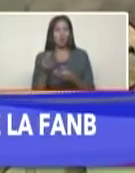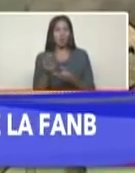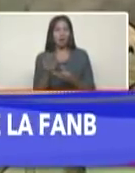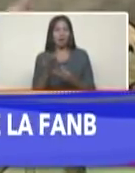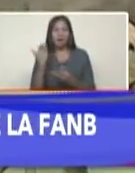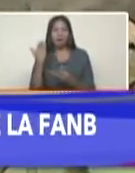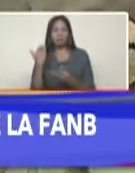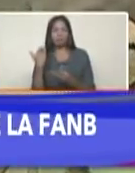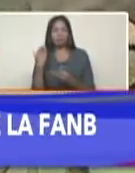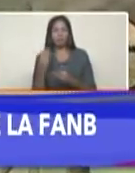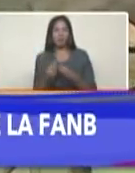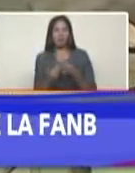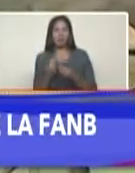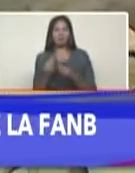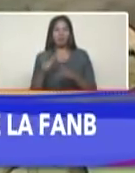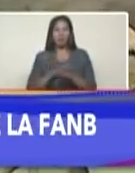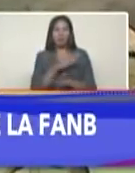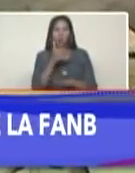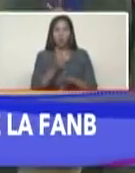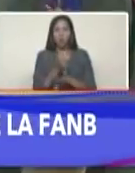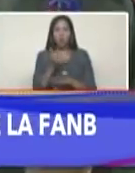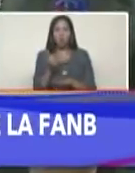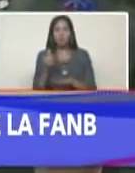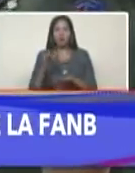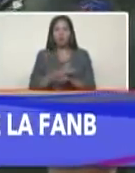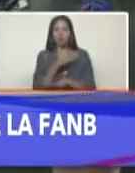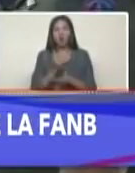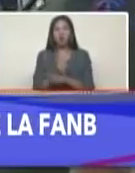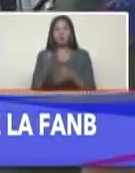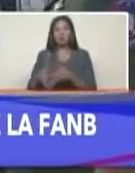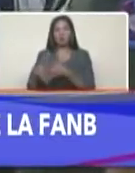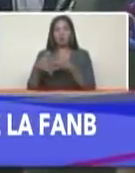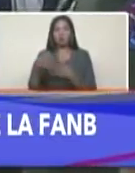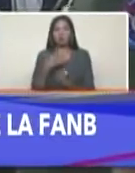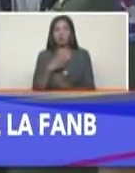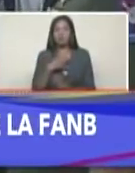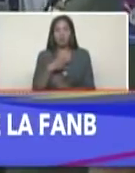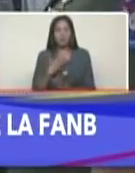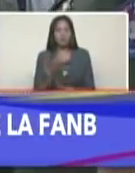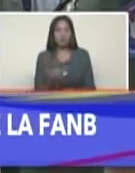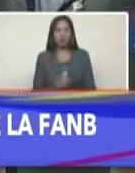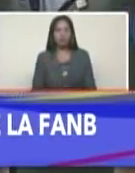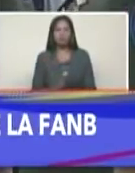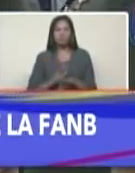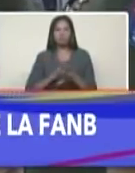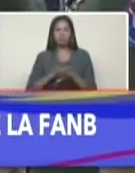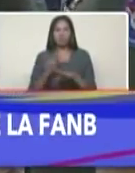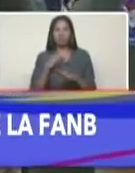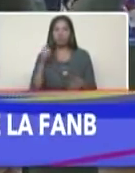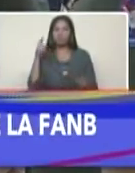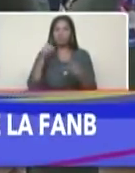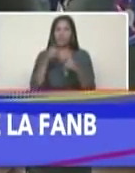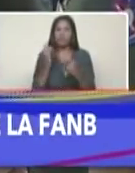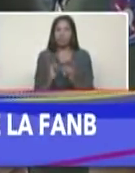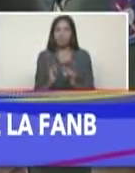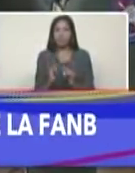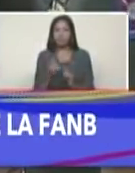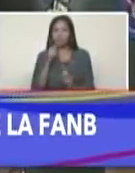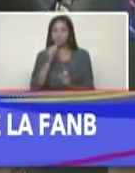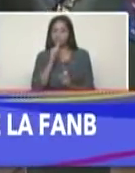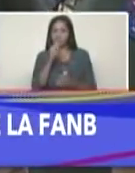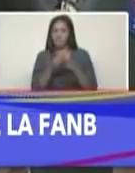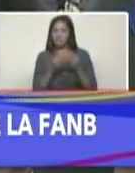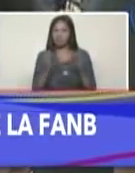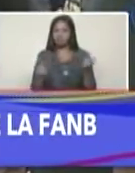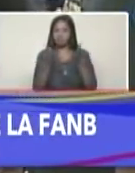algo de efecto inmediato. Por culpa de la burocracia, por eso es que nos calan a veces las ideas. Y tenemos que ir directo del creador, del